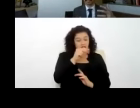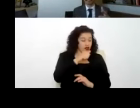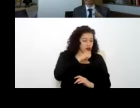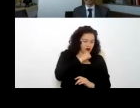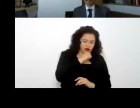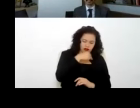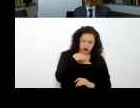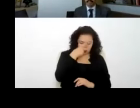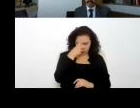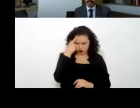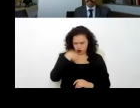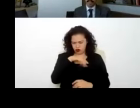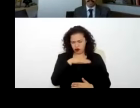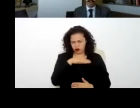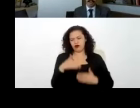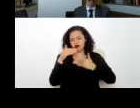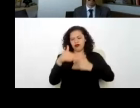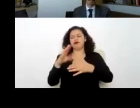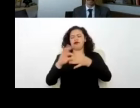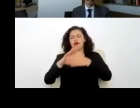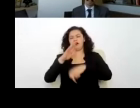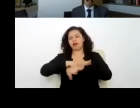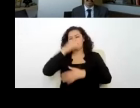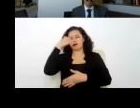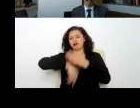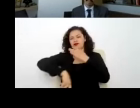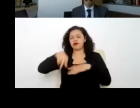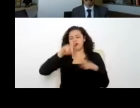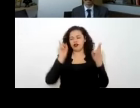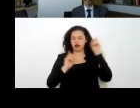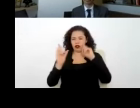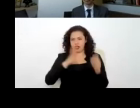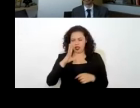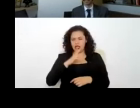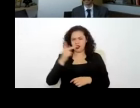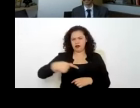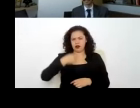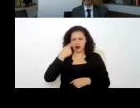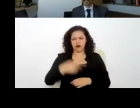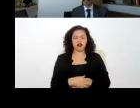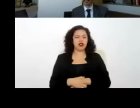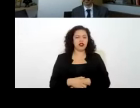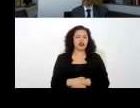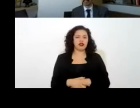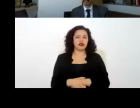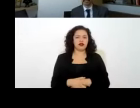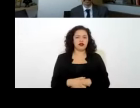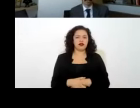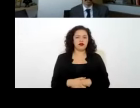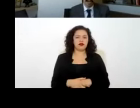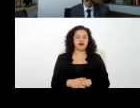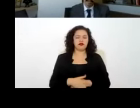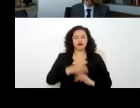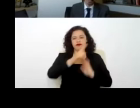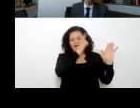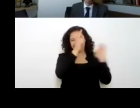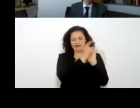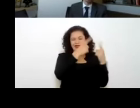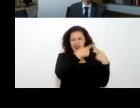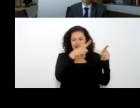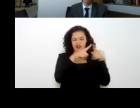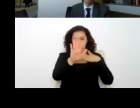conforme vayamos avanzando, me detienen. Esta ley resulta de varios compromisos internacionales que